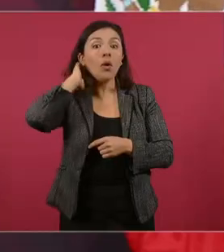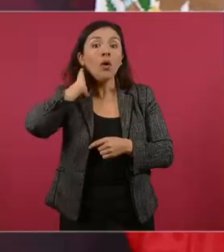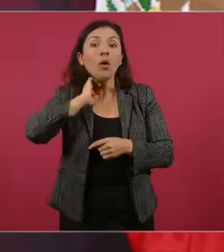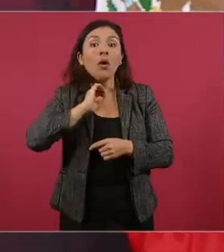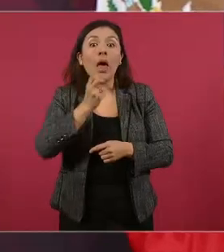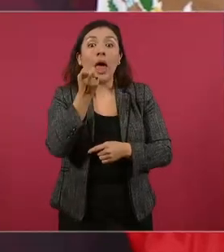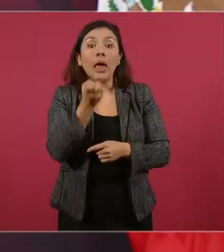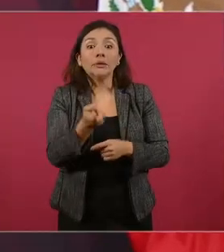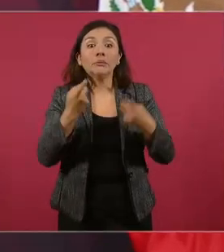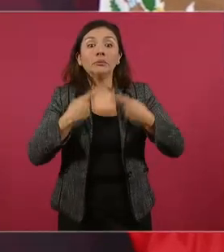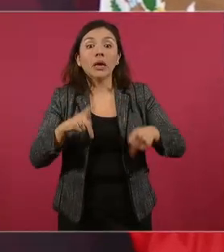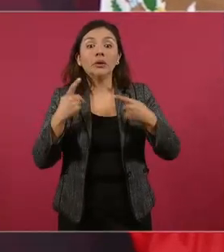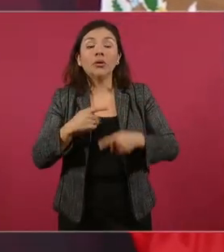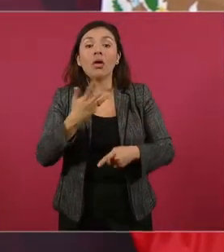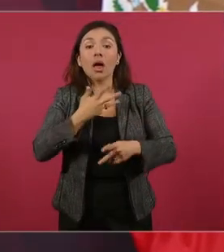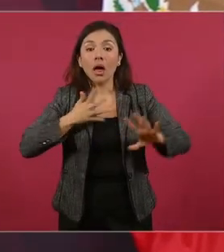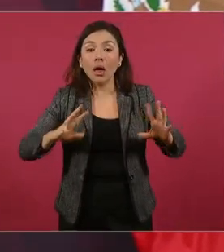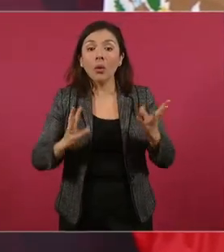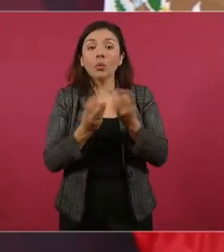son